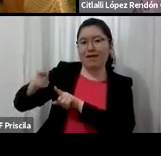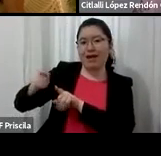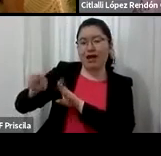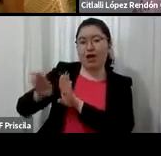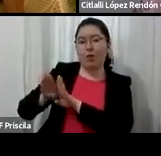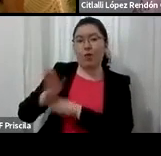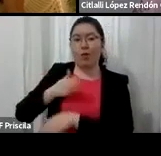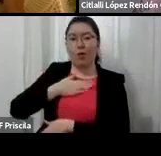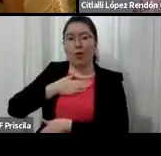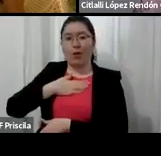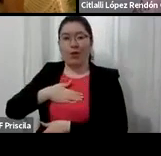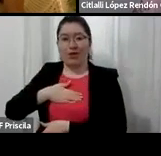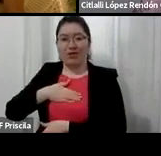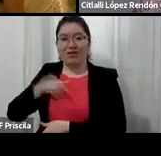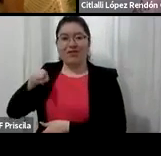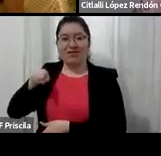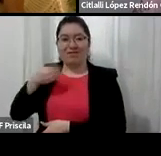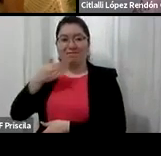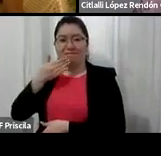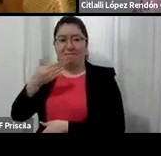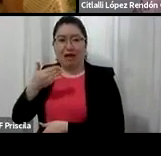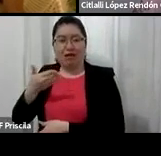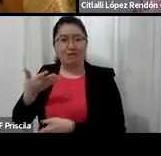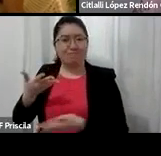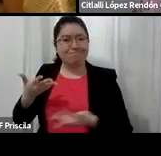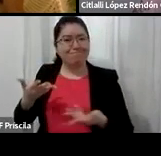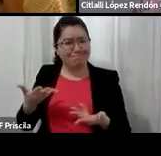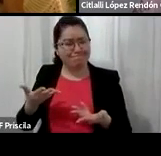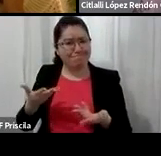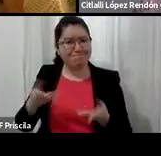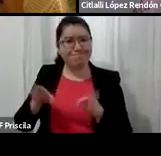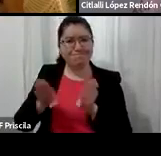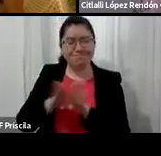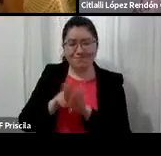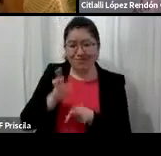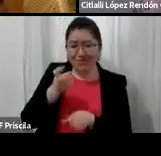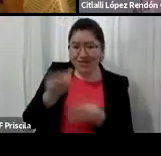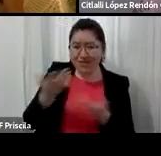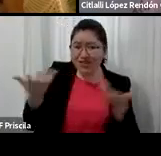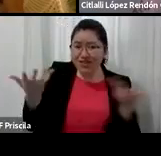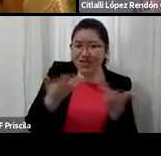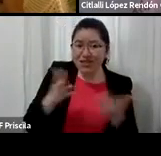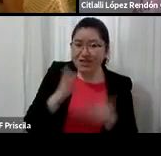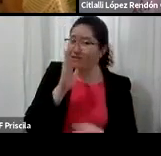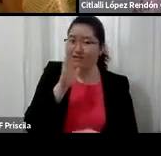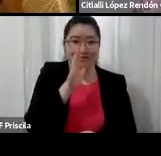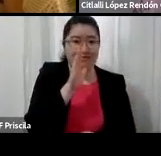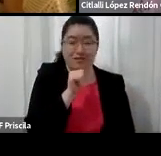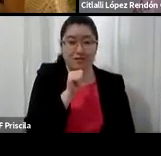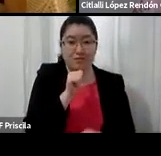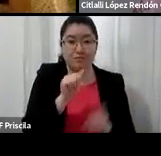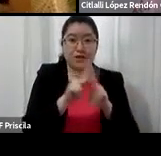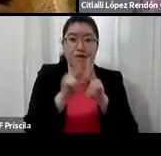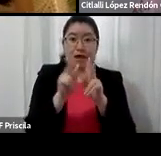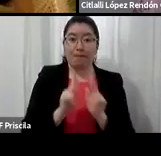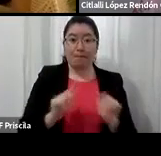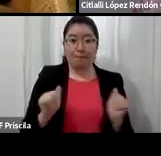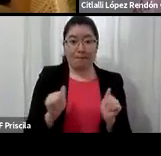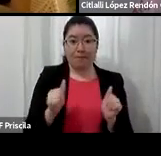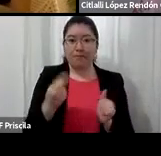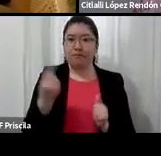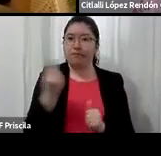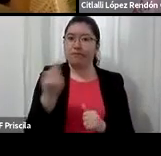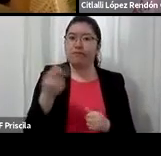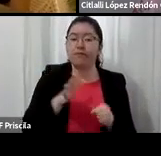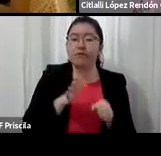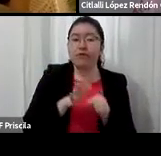tampoco podemos trabajar de esa manera. Creo que ahí la paz es una construcción que va muy ligado, desde mi punto de vista, a lo